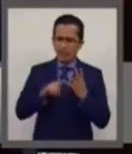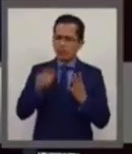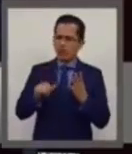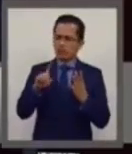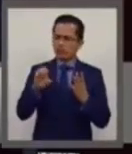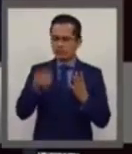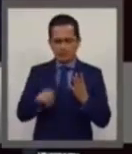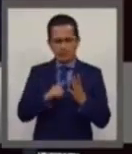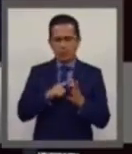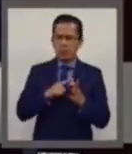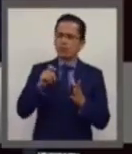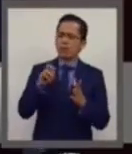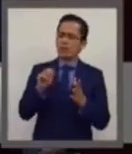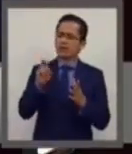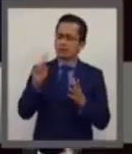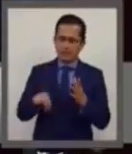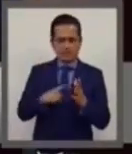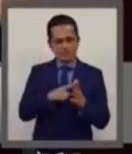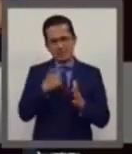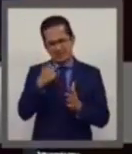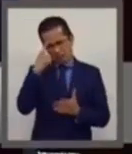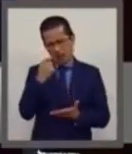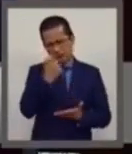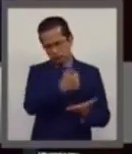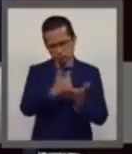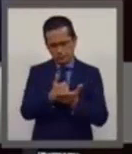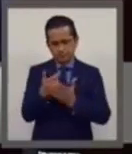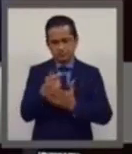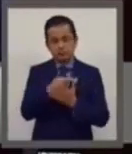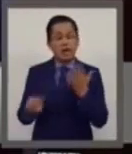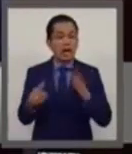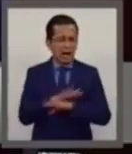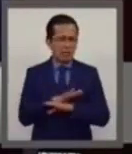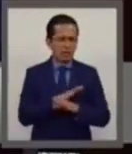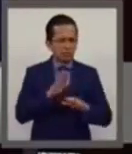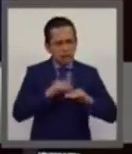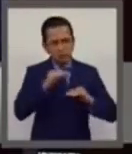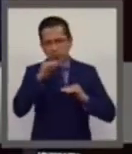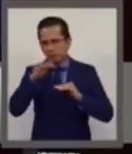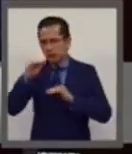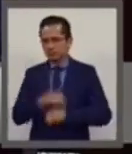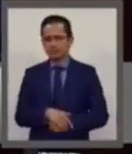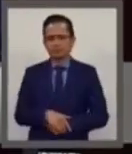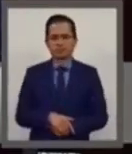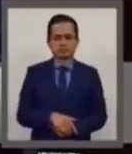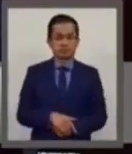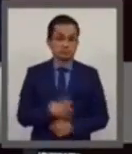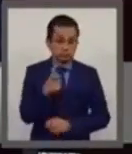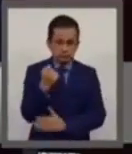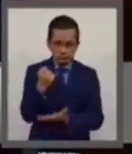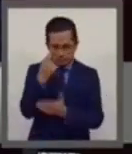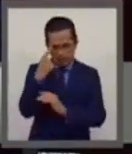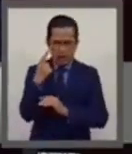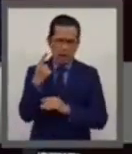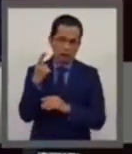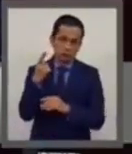FOPREDEN y fondos metropolitanos. Con respecto a los fondos federales concurrentes con la Ciudad